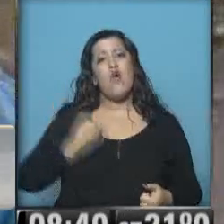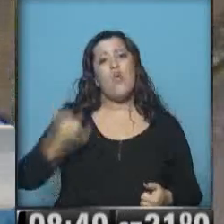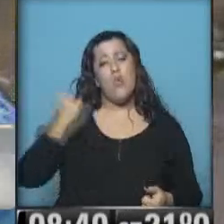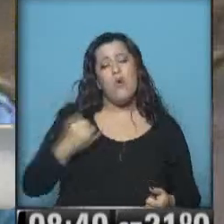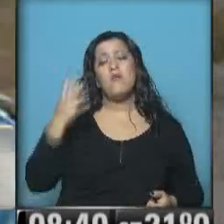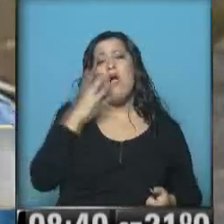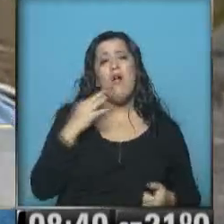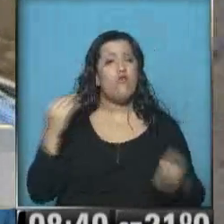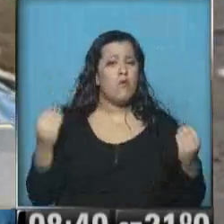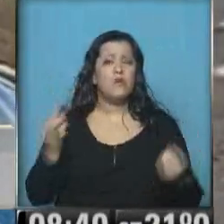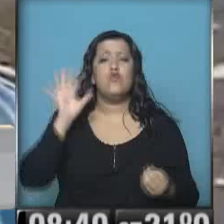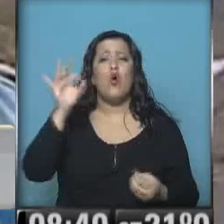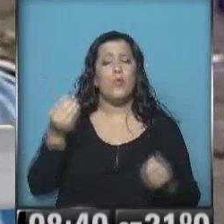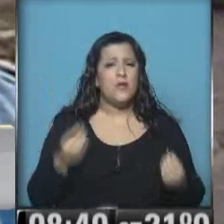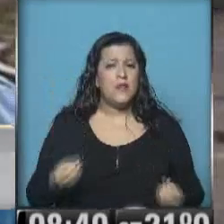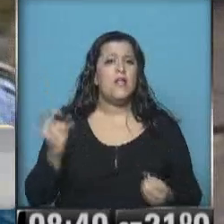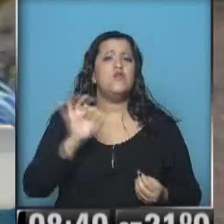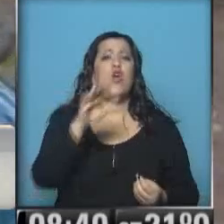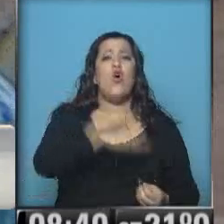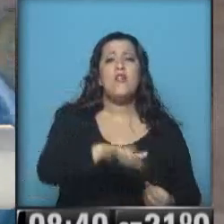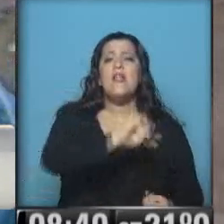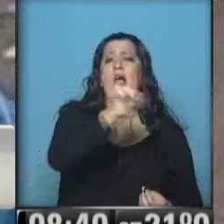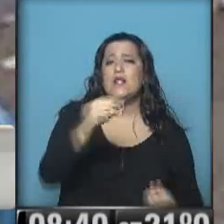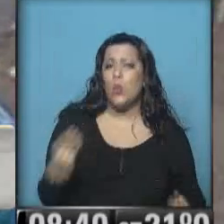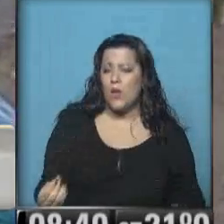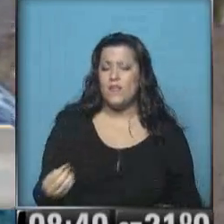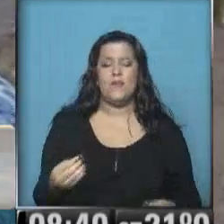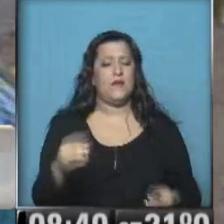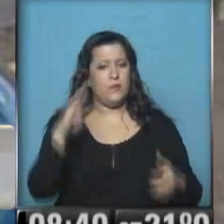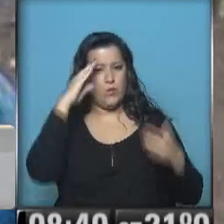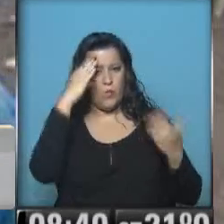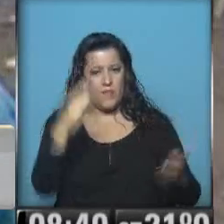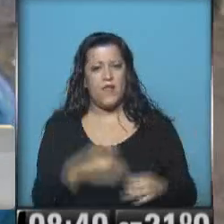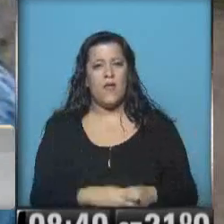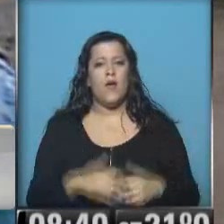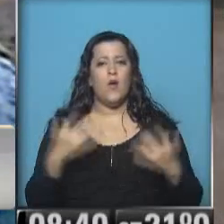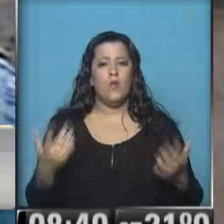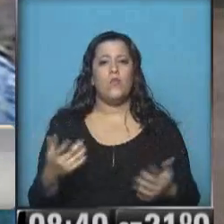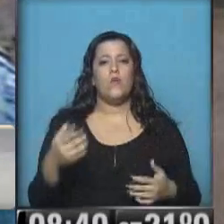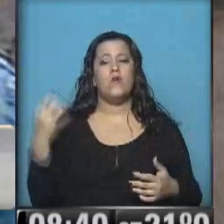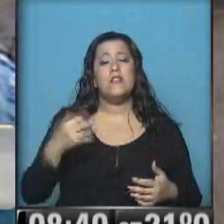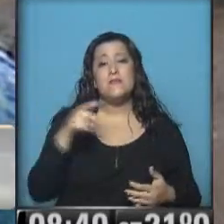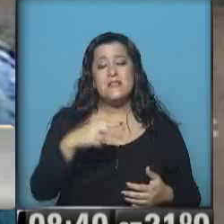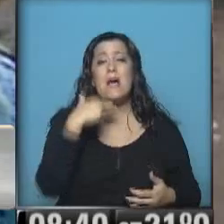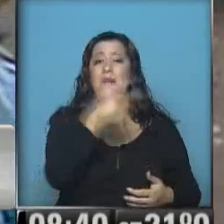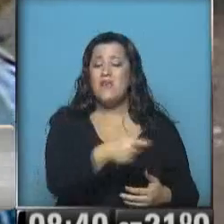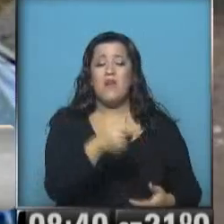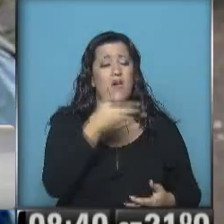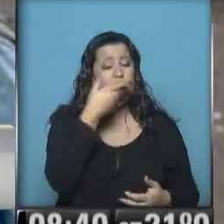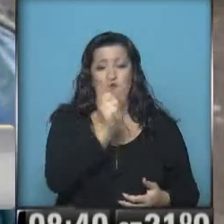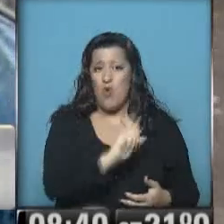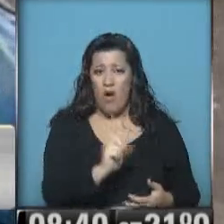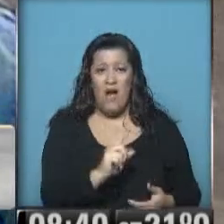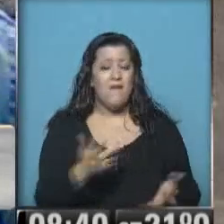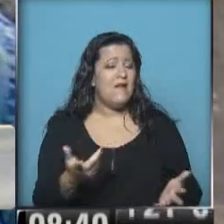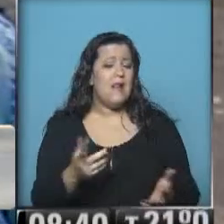contar cómo cómo te enteras vos qué es lo que te cuenta el sofía que tal buen día bueno particularmente mi hija no habla tampoco mucho no